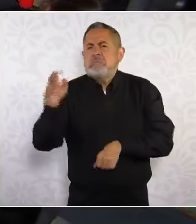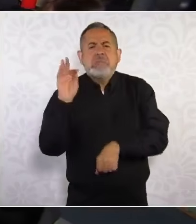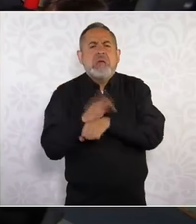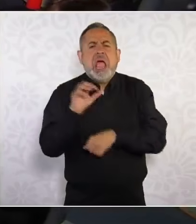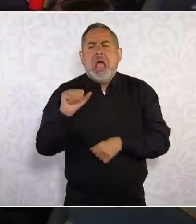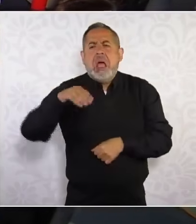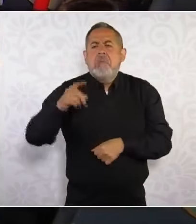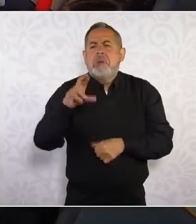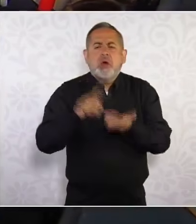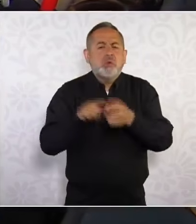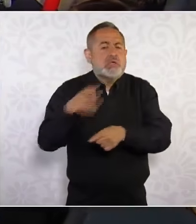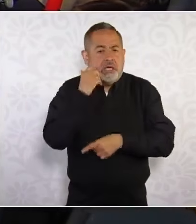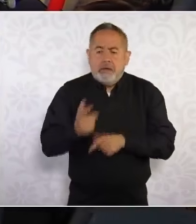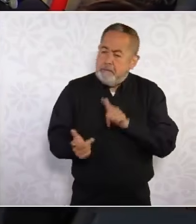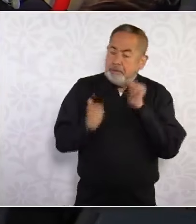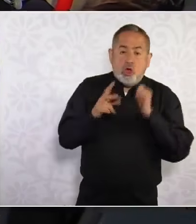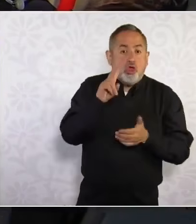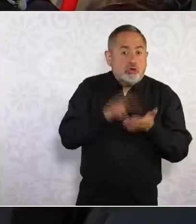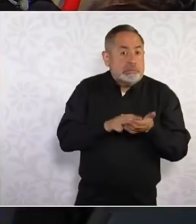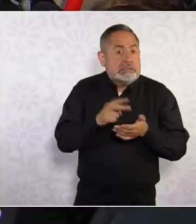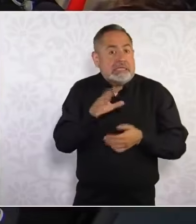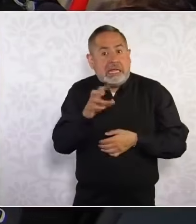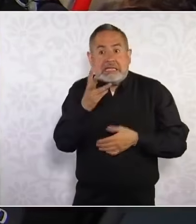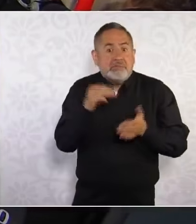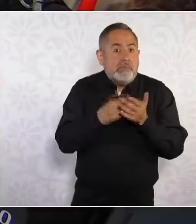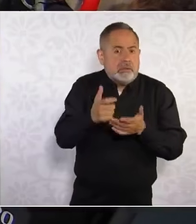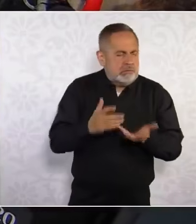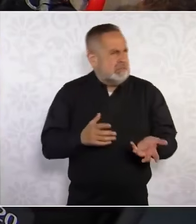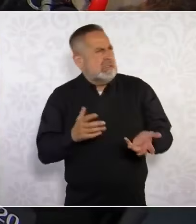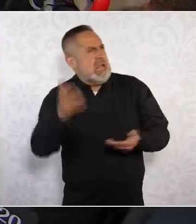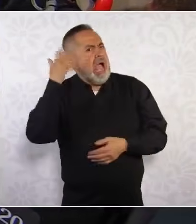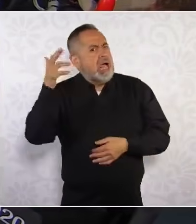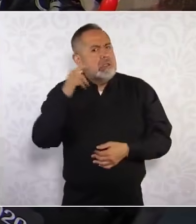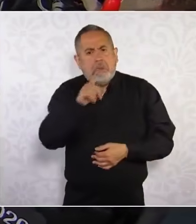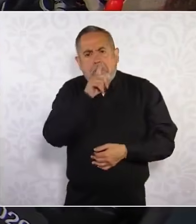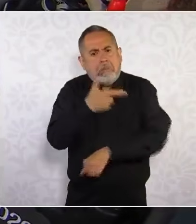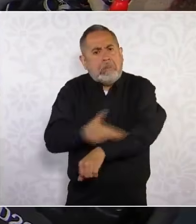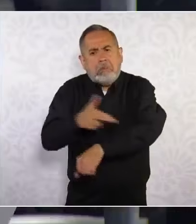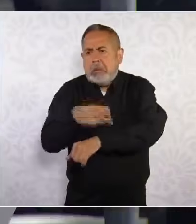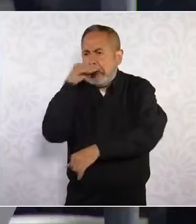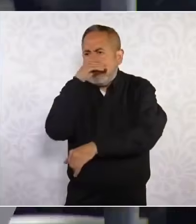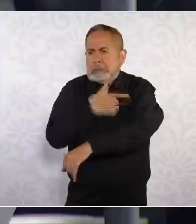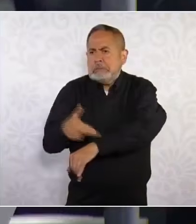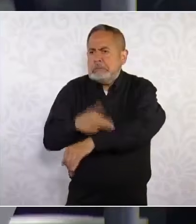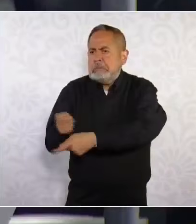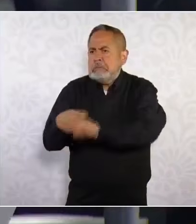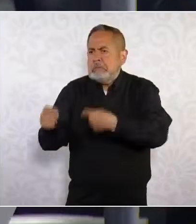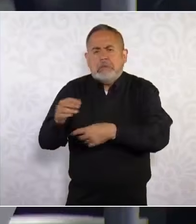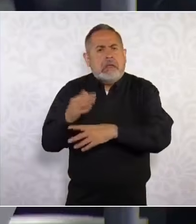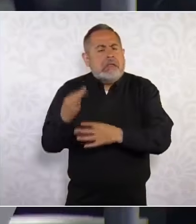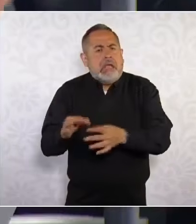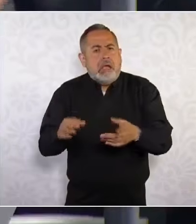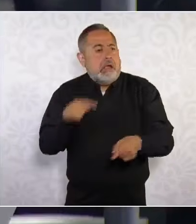trámite pues que ellos están cobrando de 2.500 a 3.000 pesos, lo que antes era regularizarlos. Pues tratando de alguna otra manera de